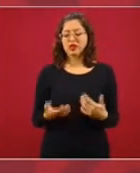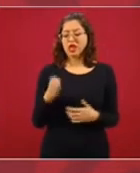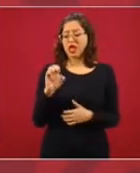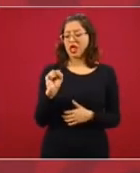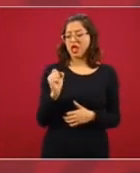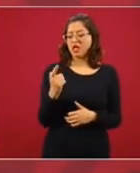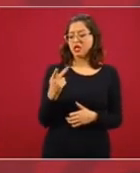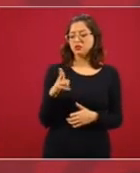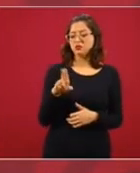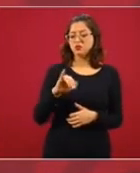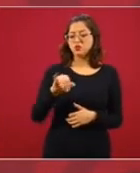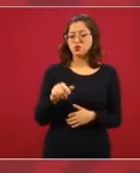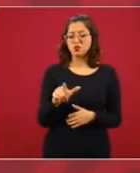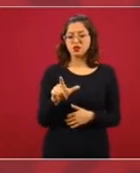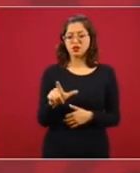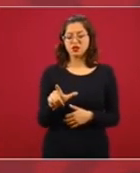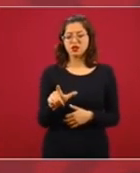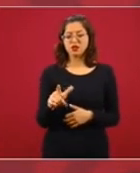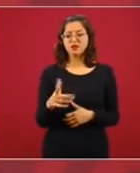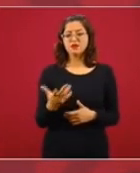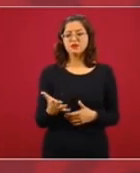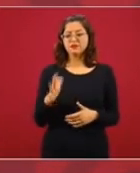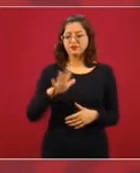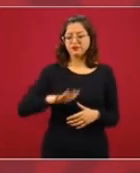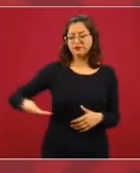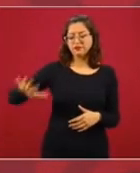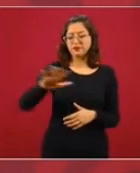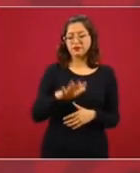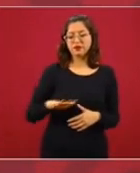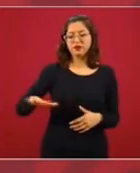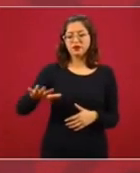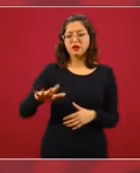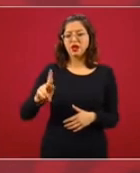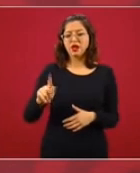Espujil, en la zona de Calakmul,